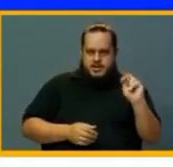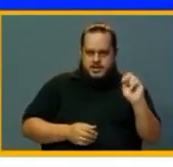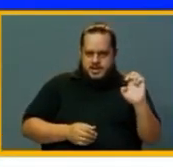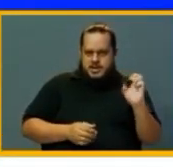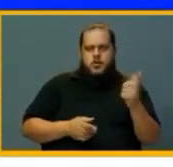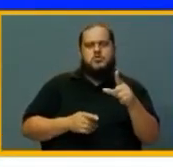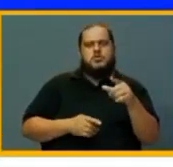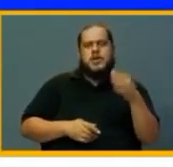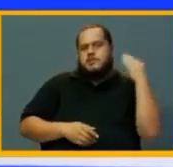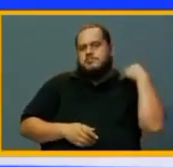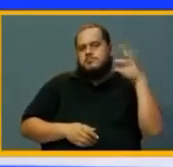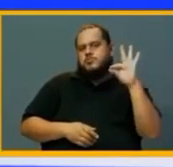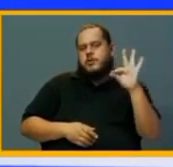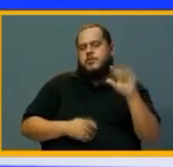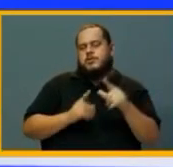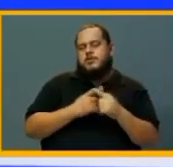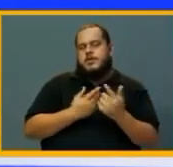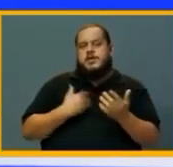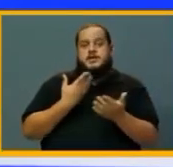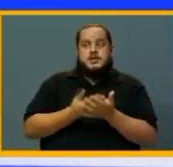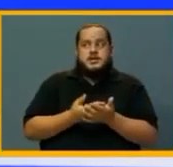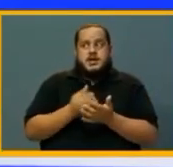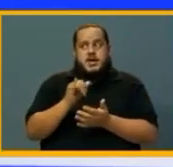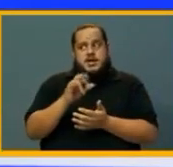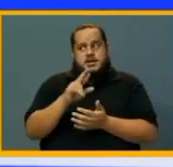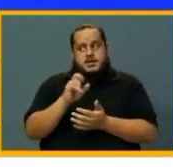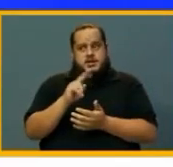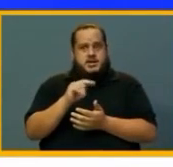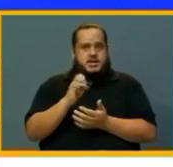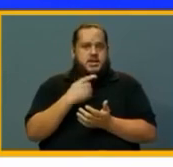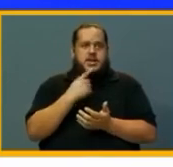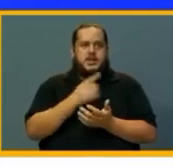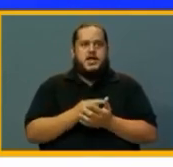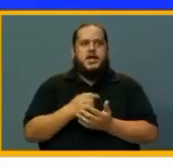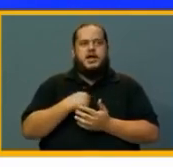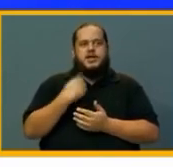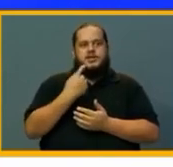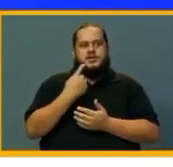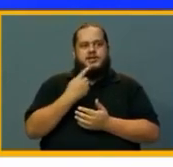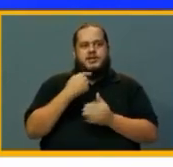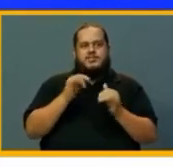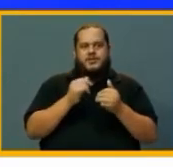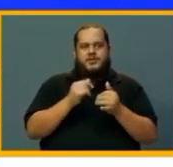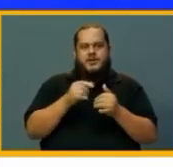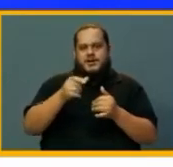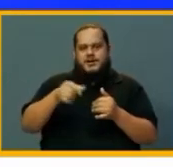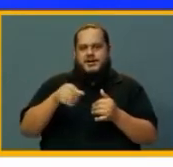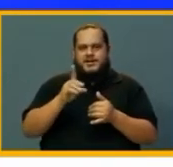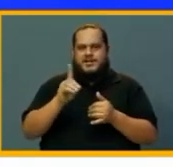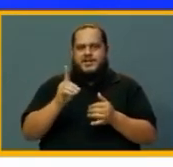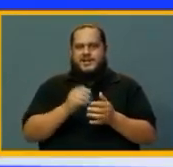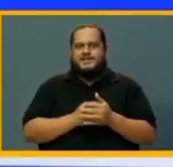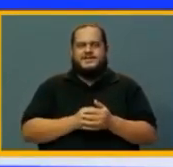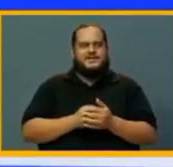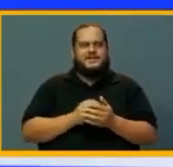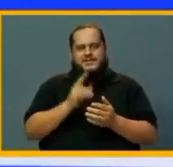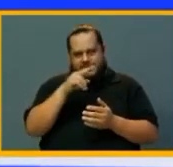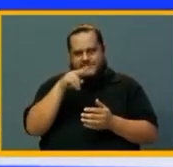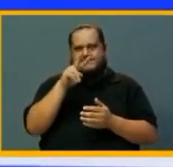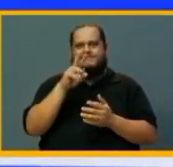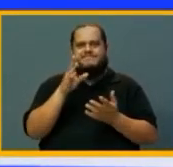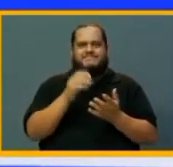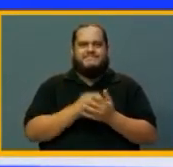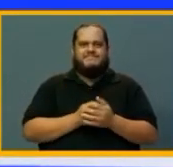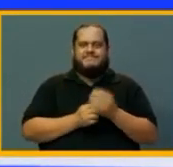de 9. Entonces llega Irene y me dice... Yo siempre he jugado por el carril derecho, te lo aprendiste, ¿ah? No levantaba la cabeza cuando... No. Cuando llegaba a ser el